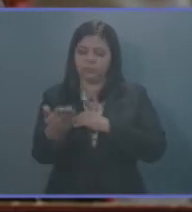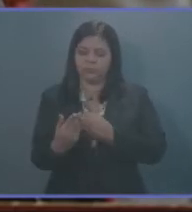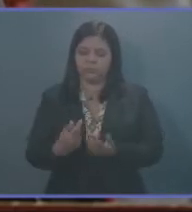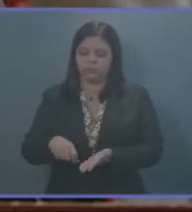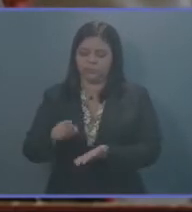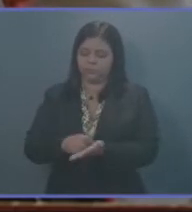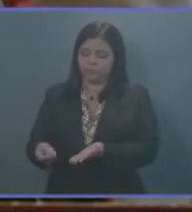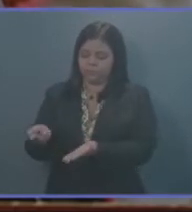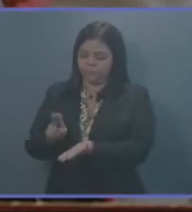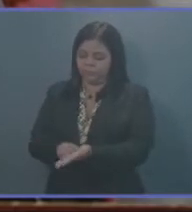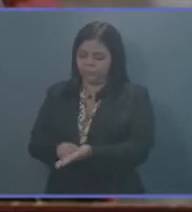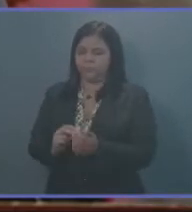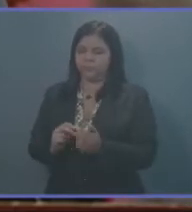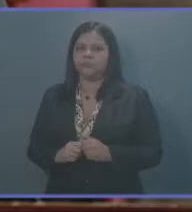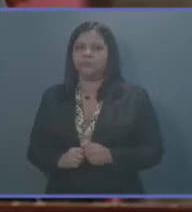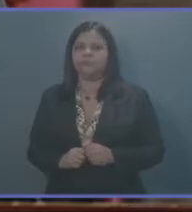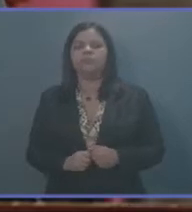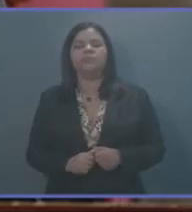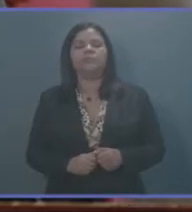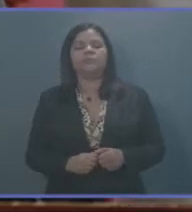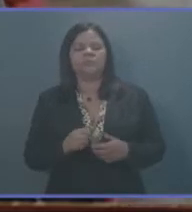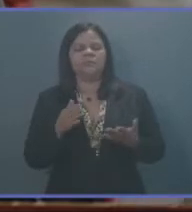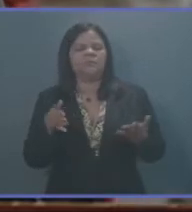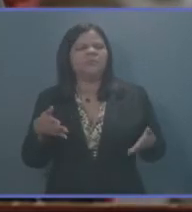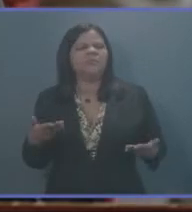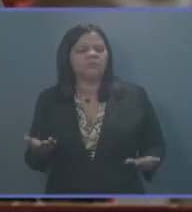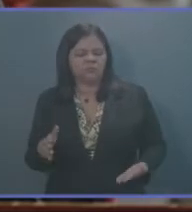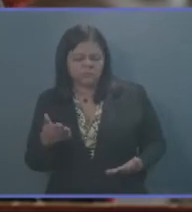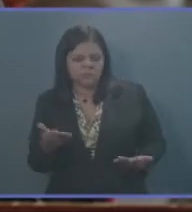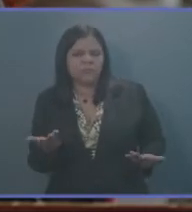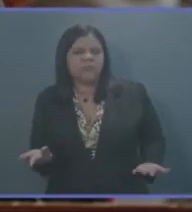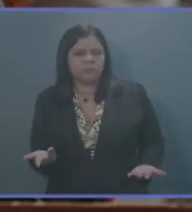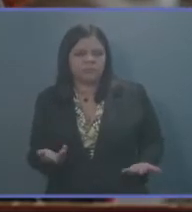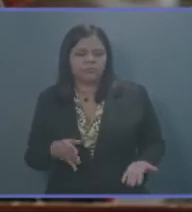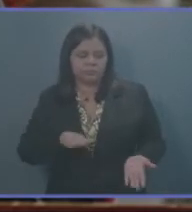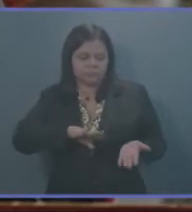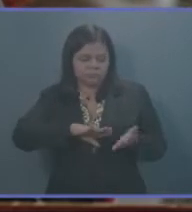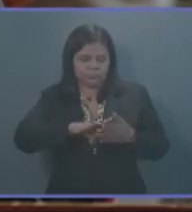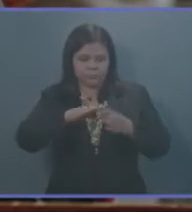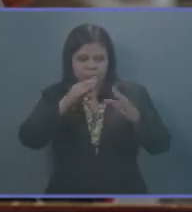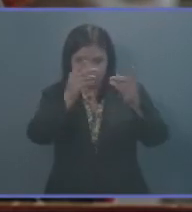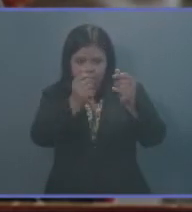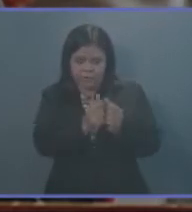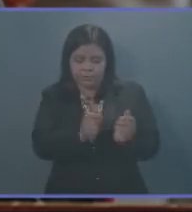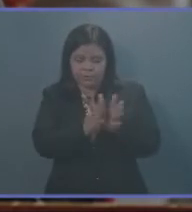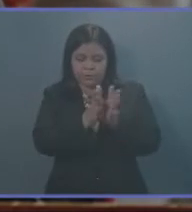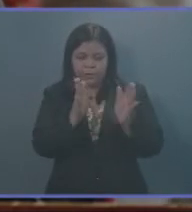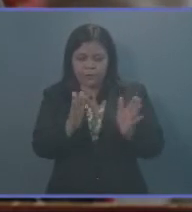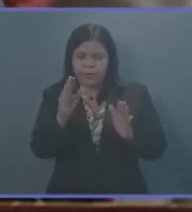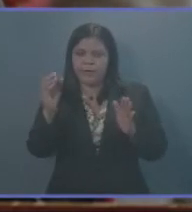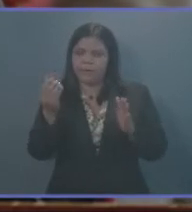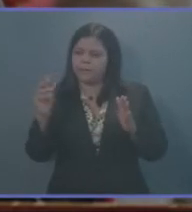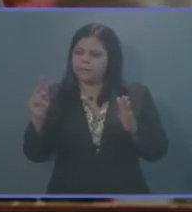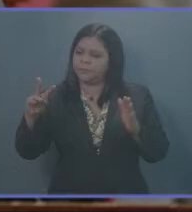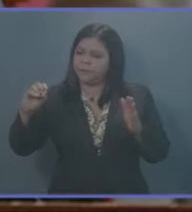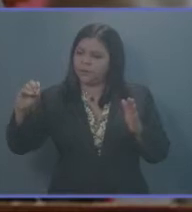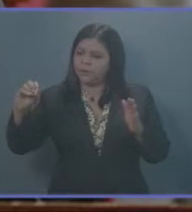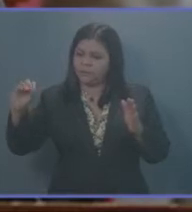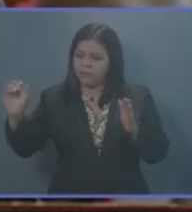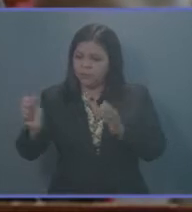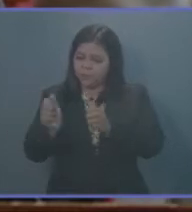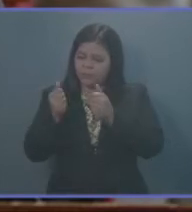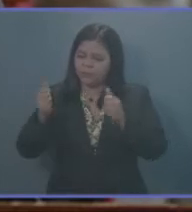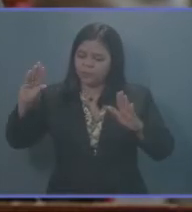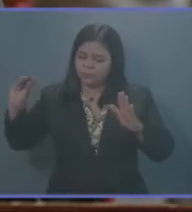contrato. Destino: complementar parcialmente el financiamiento del presupuesto general del Estado del ejercicio fiscal